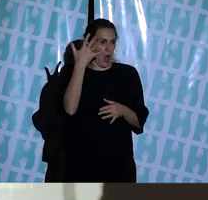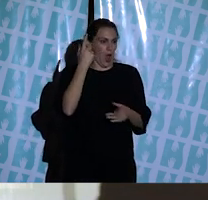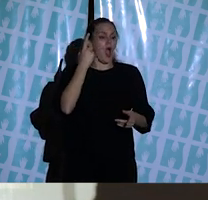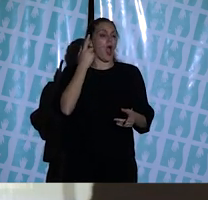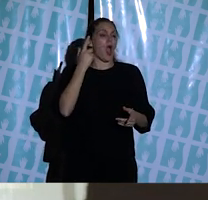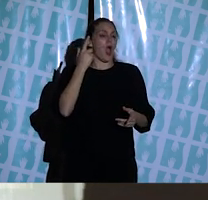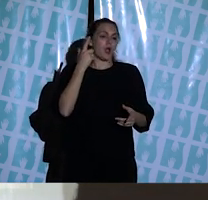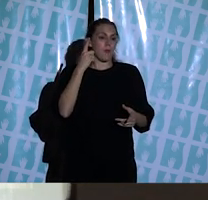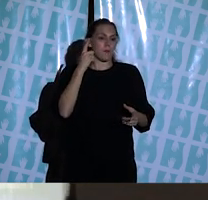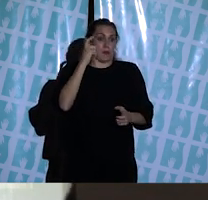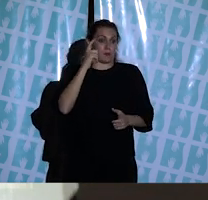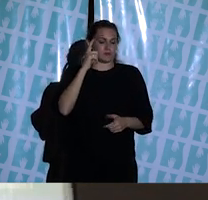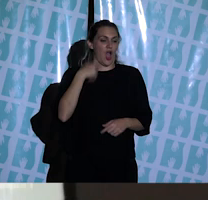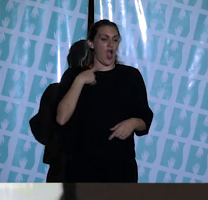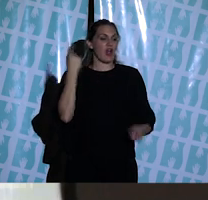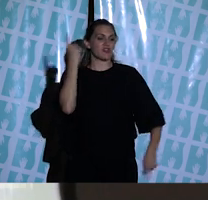dopamina.